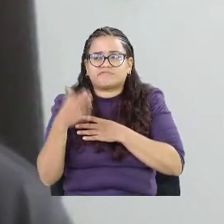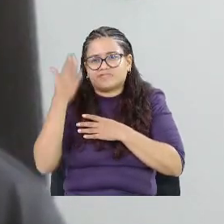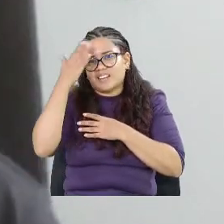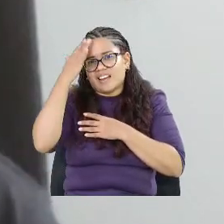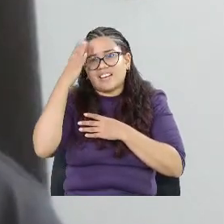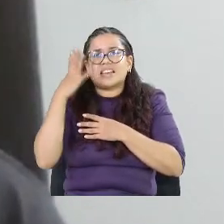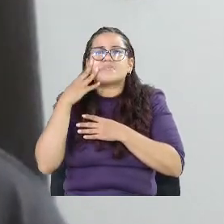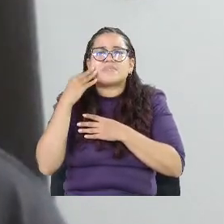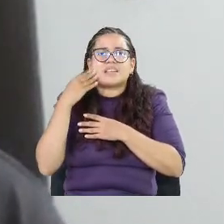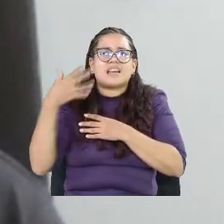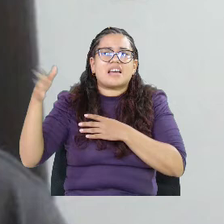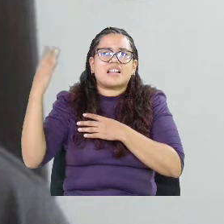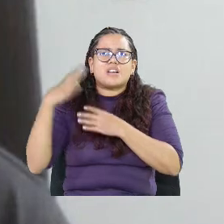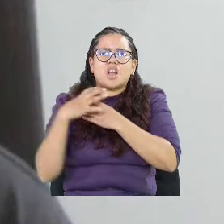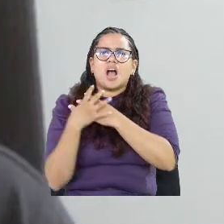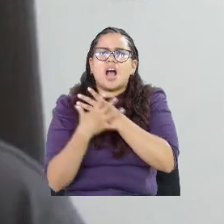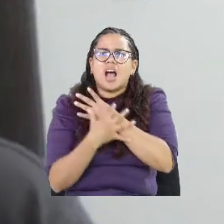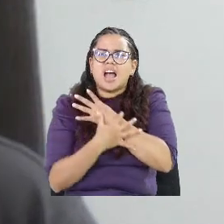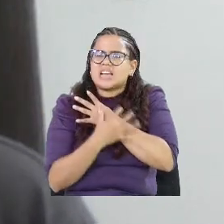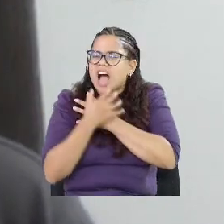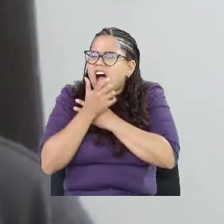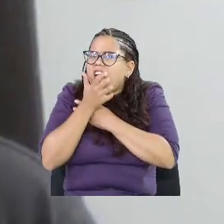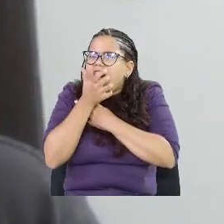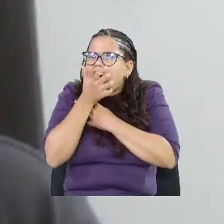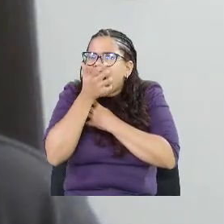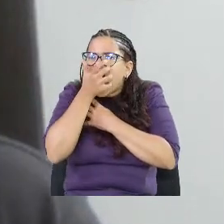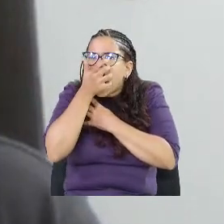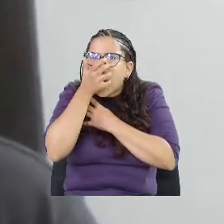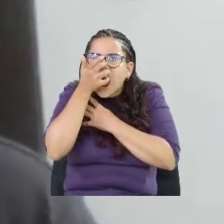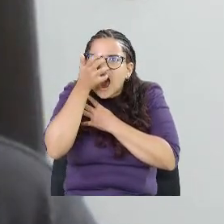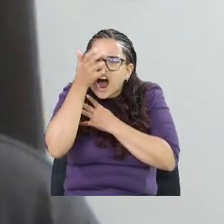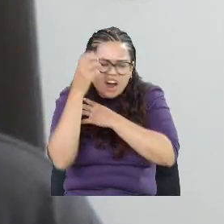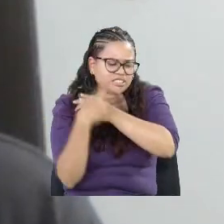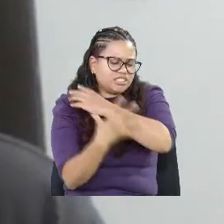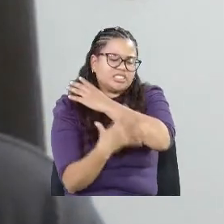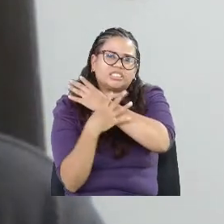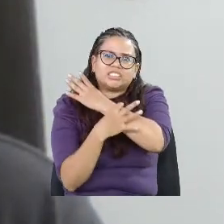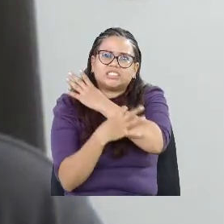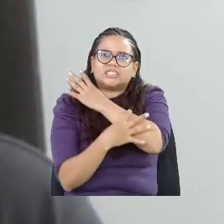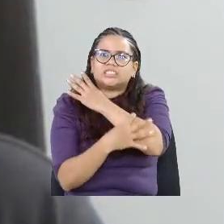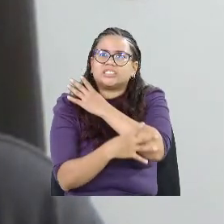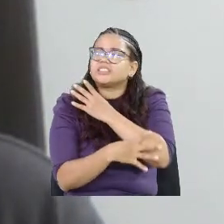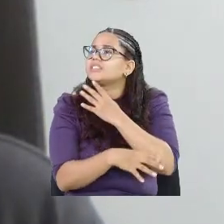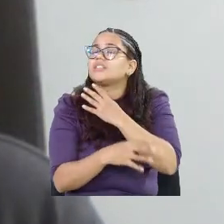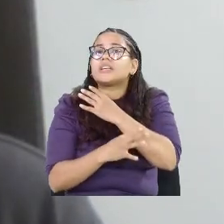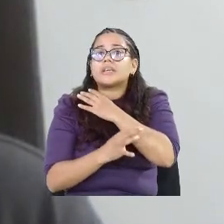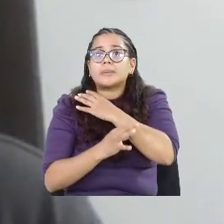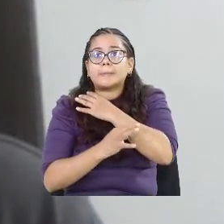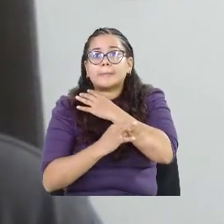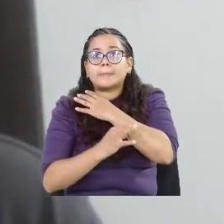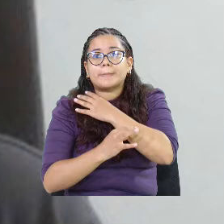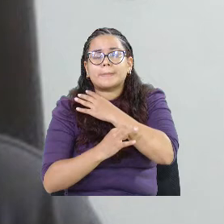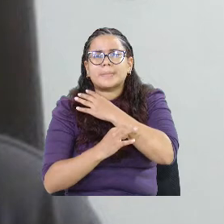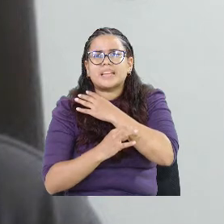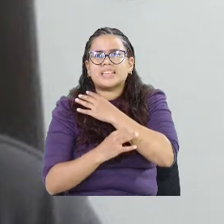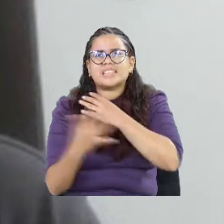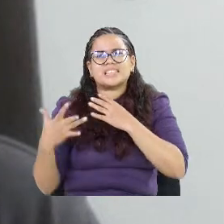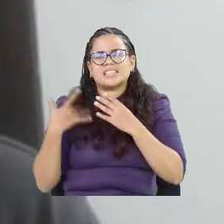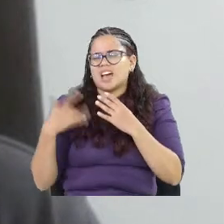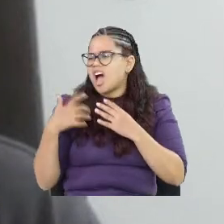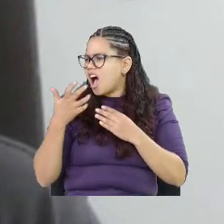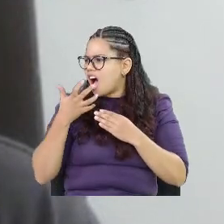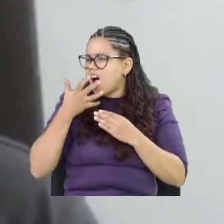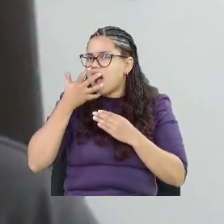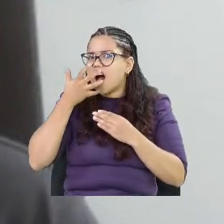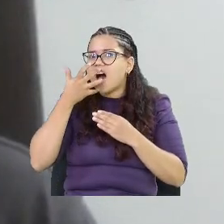en tener un yeso, se siente bastante caliente. Y obviamente, pues, nuestra piel al sentir esa